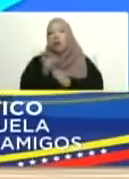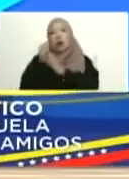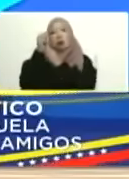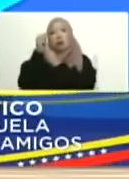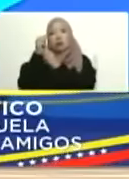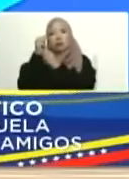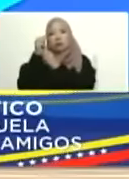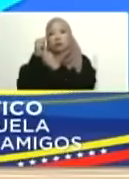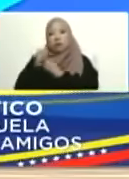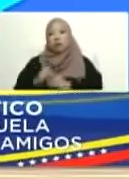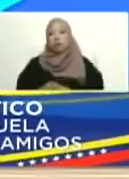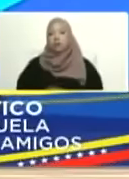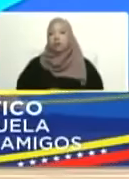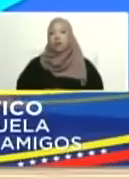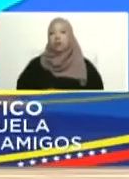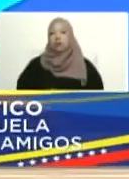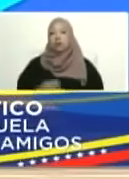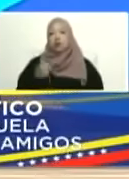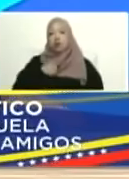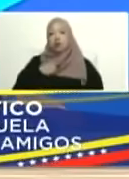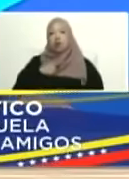En ese periodo entonces les puedo mostrar